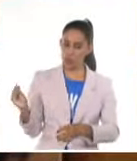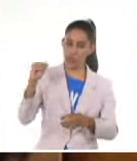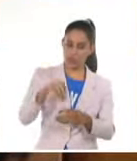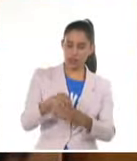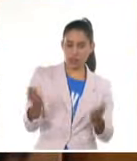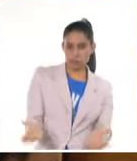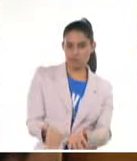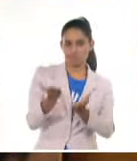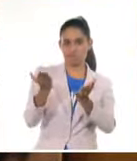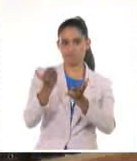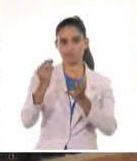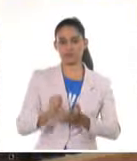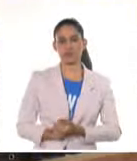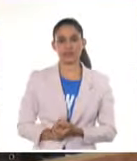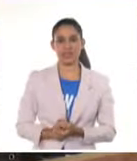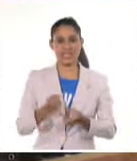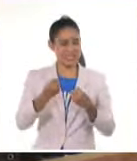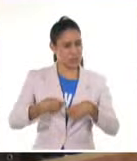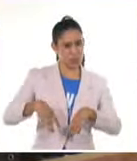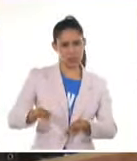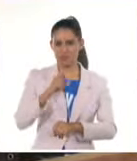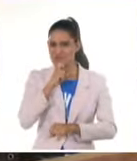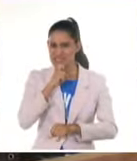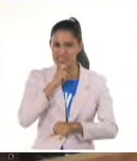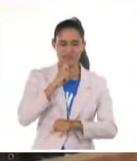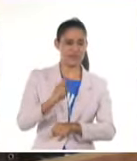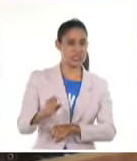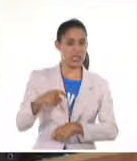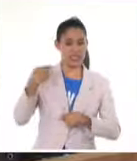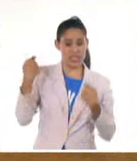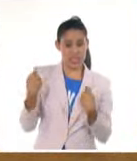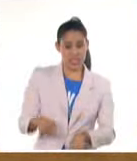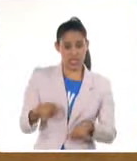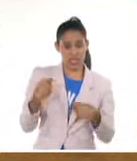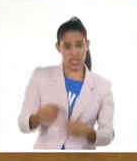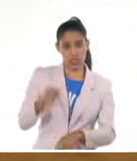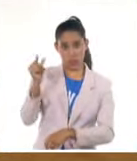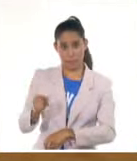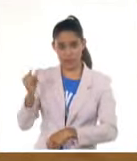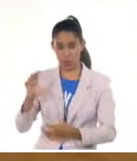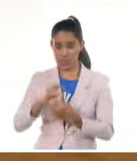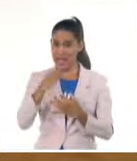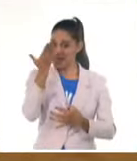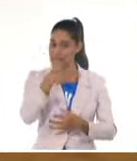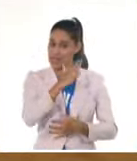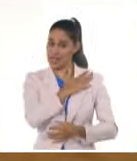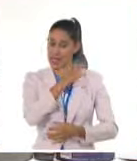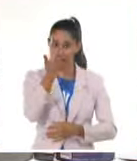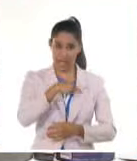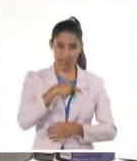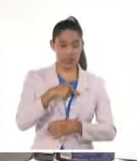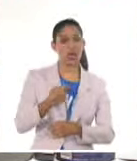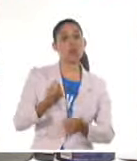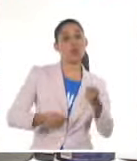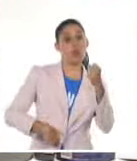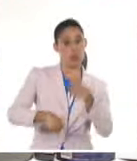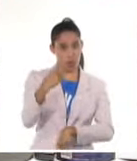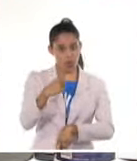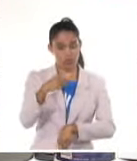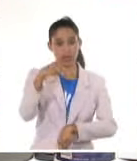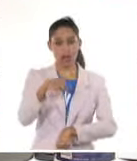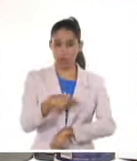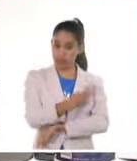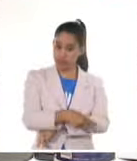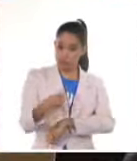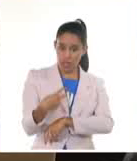Con la condena a las claras violaciones del derecho internacional humanitario en Gaza y al genocidio contra su población civil, concluyó el